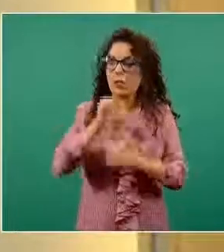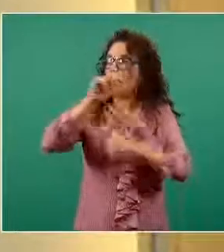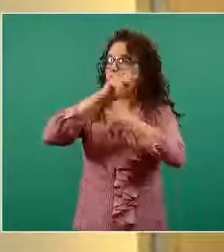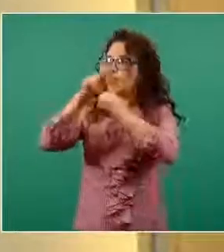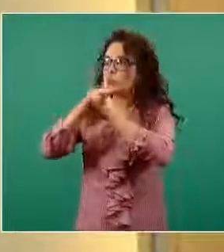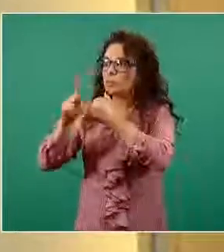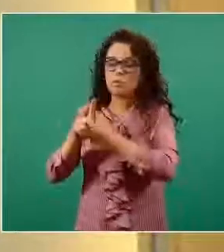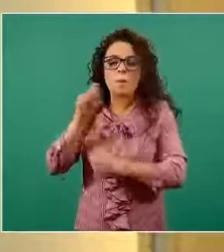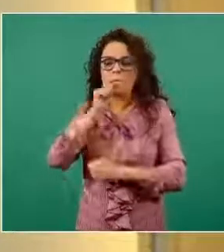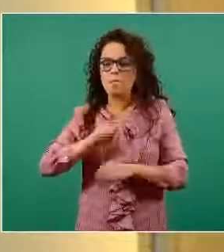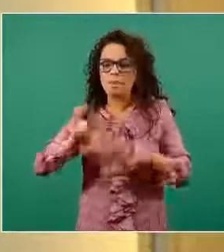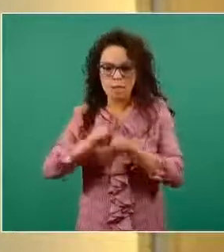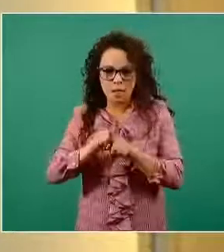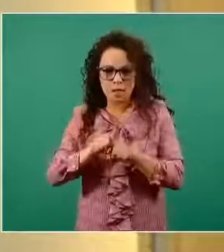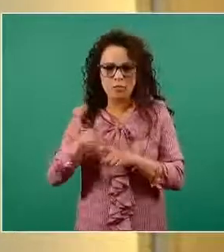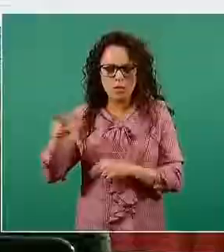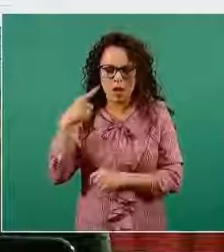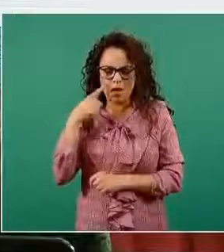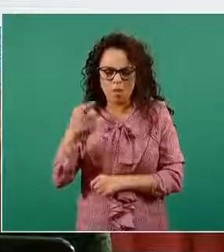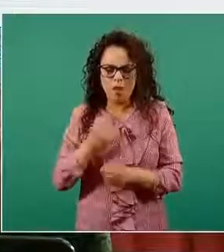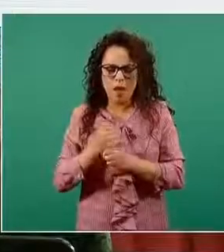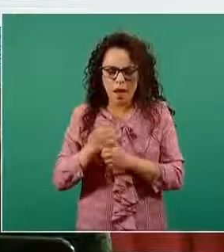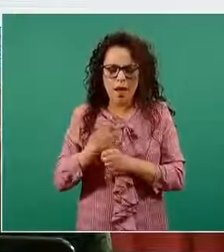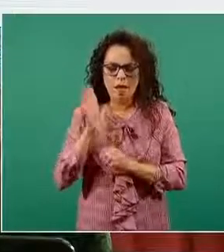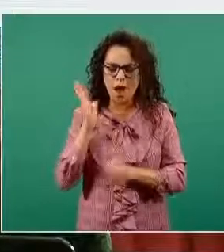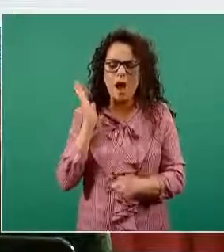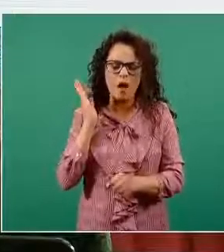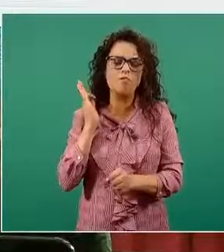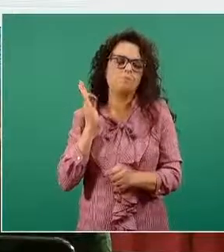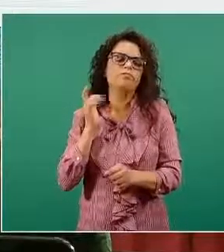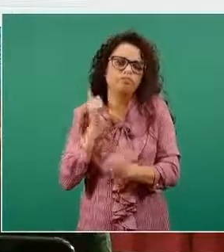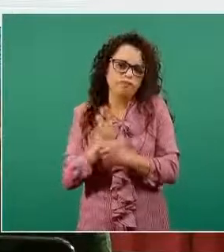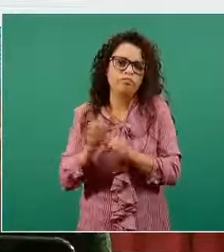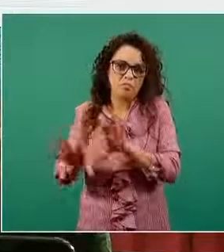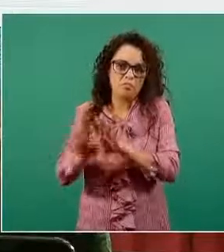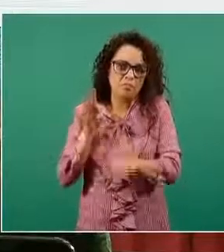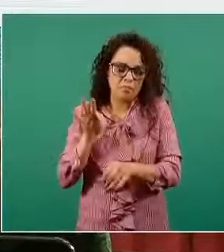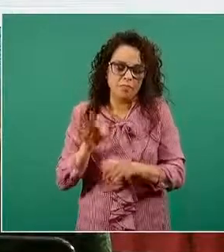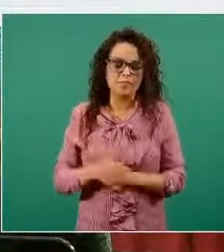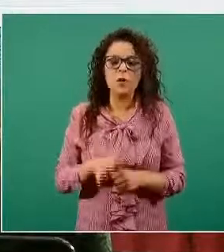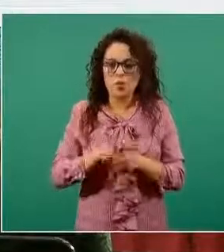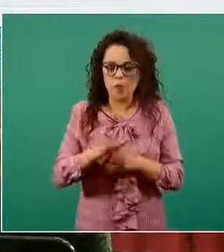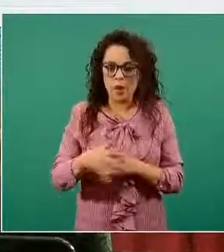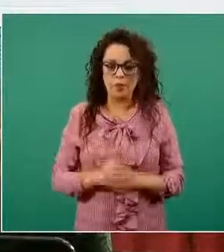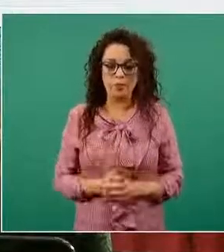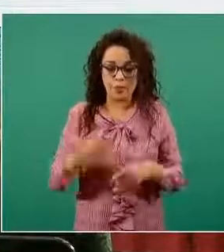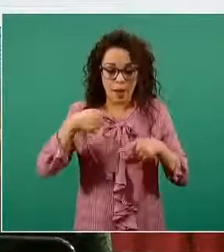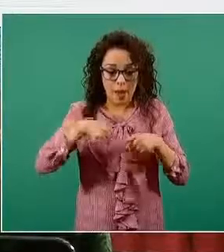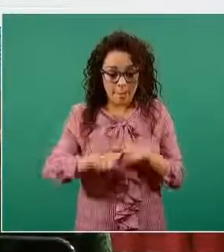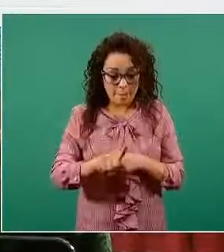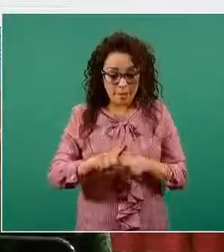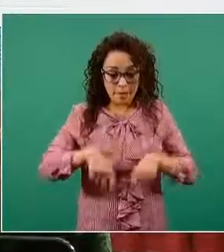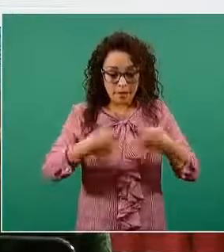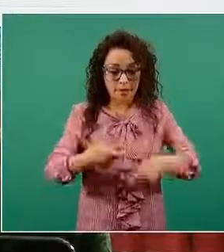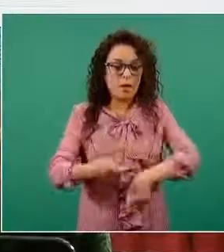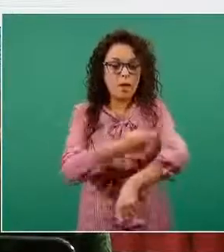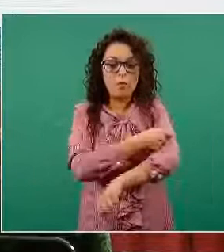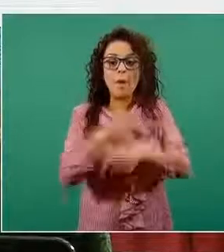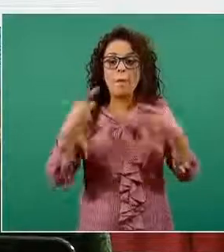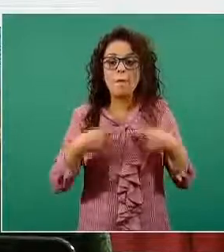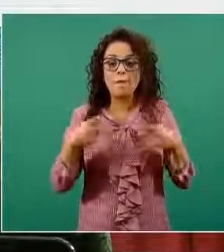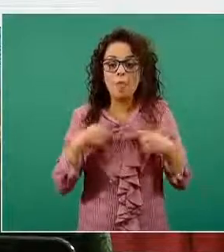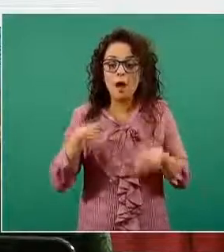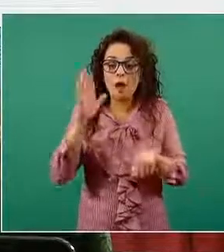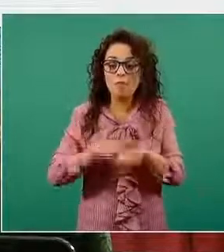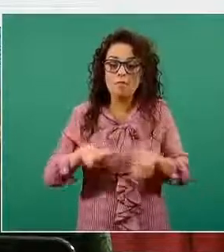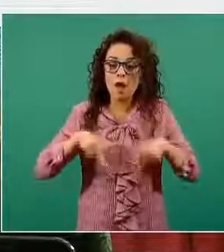una población se empieza a vacunar, empezando por las personas más vulnerables, tomando en cuenta el criterio principal que